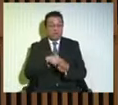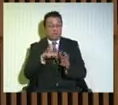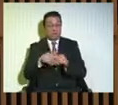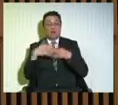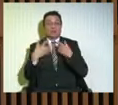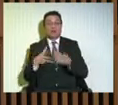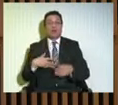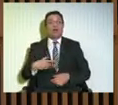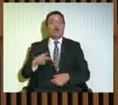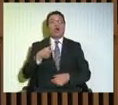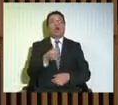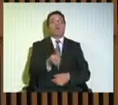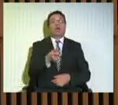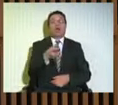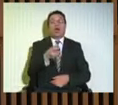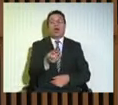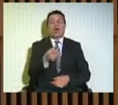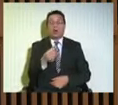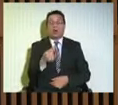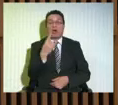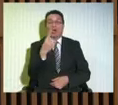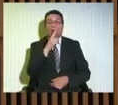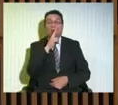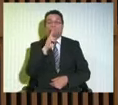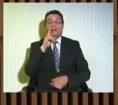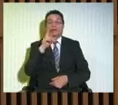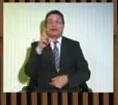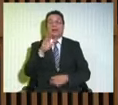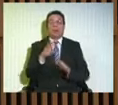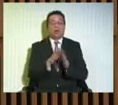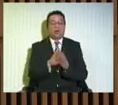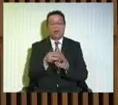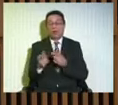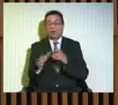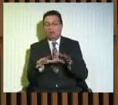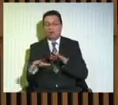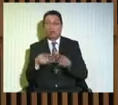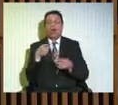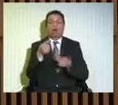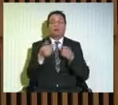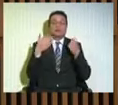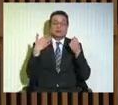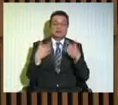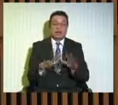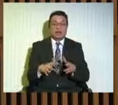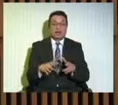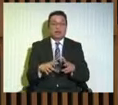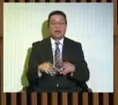que comprar útiles escolares, lo cual dificultaba o hacía